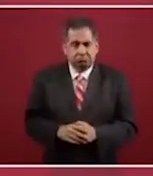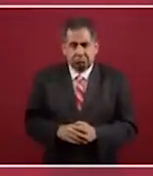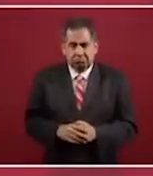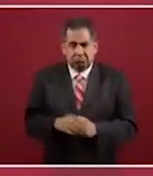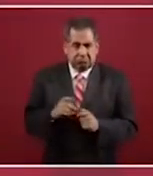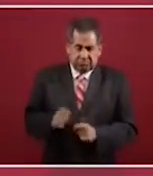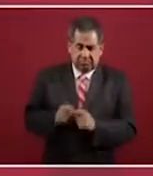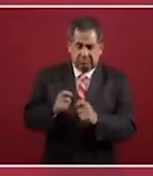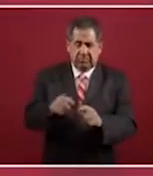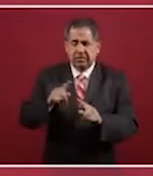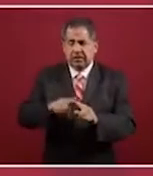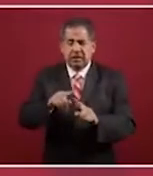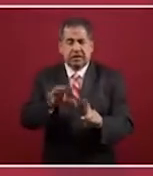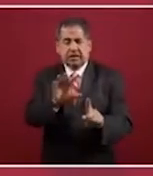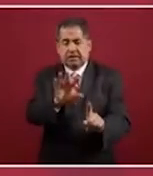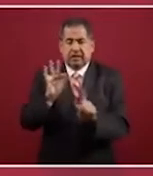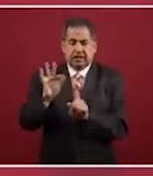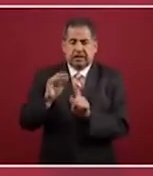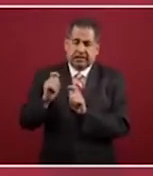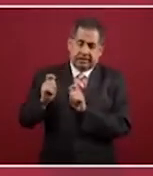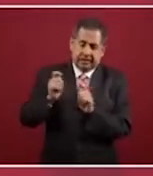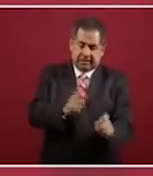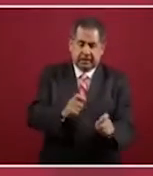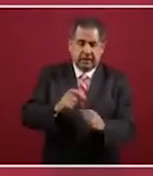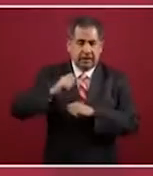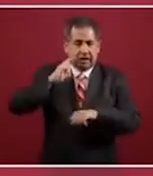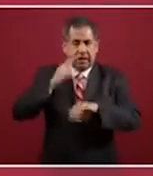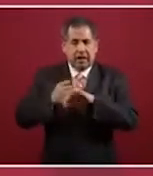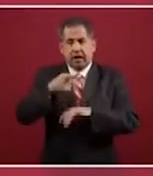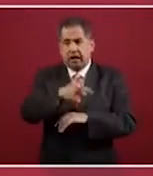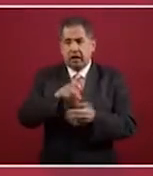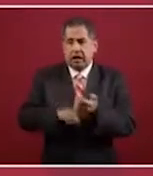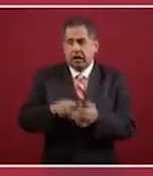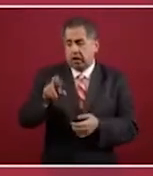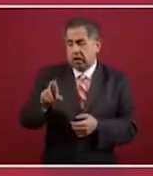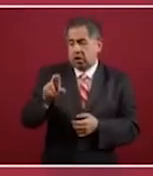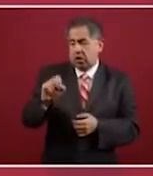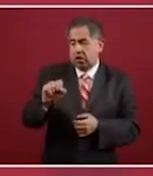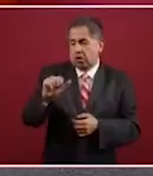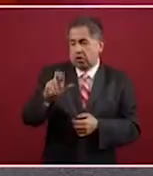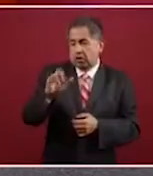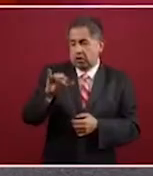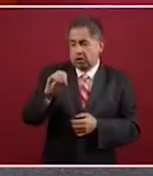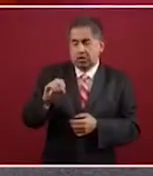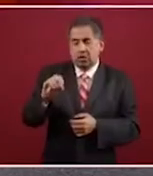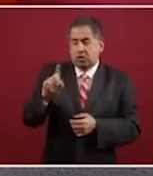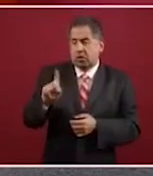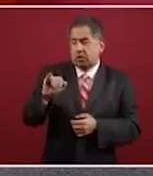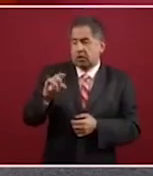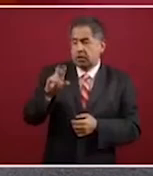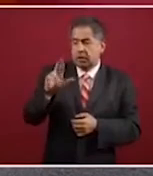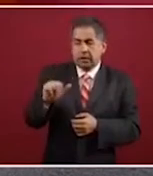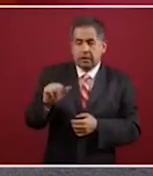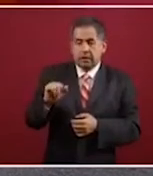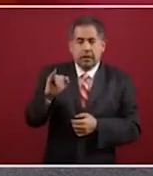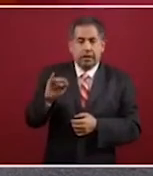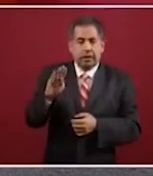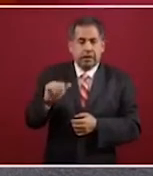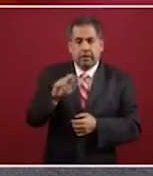darle el nombramiento a rosario piedra ibarra